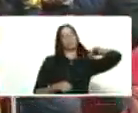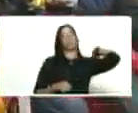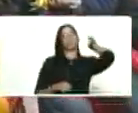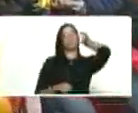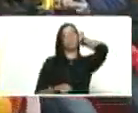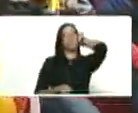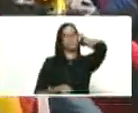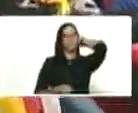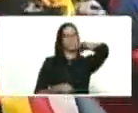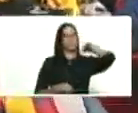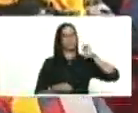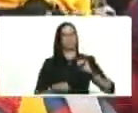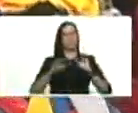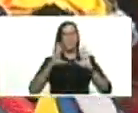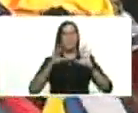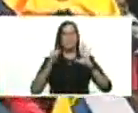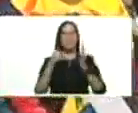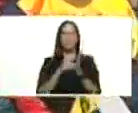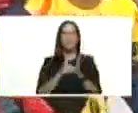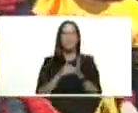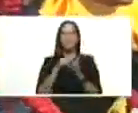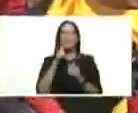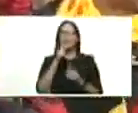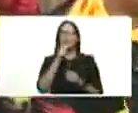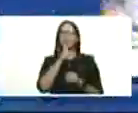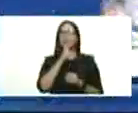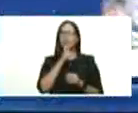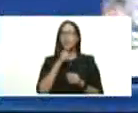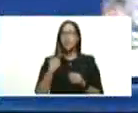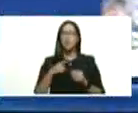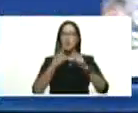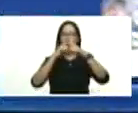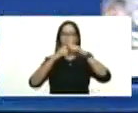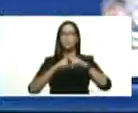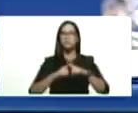...16.000... ¿quién tiene una calculadora ahí?